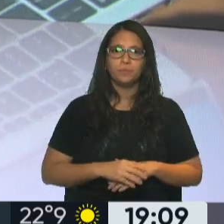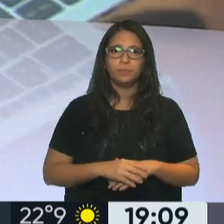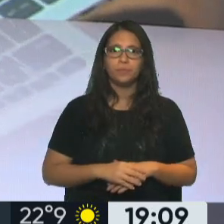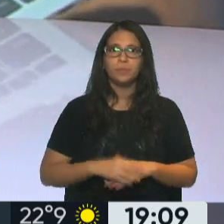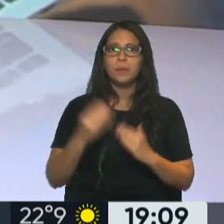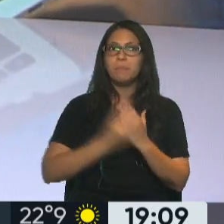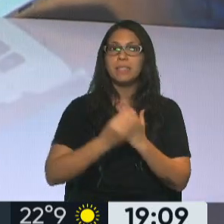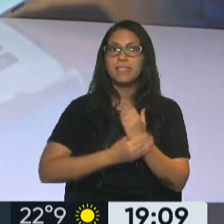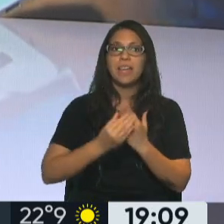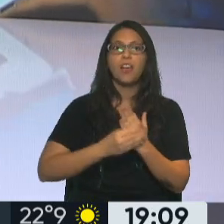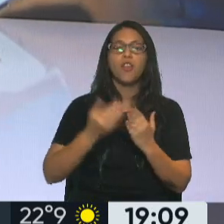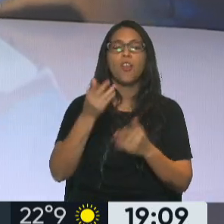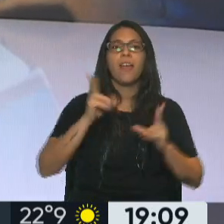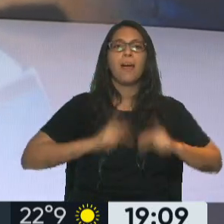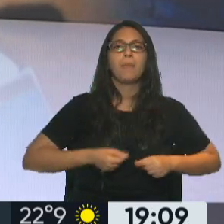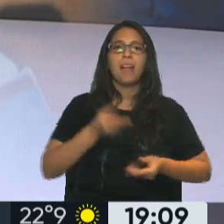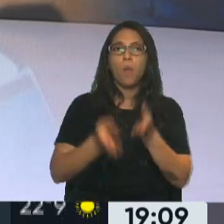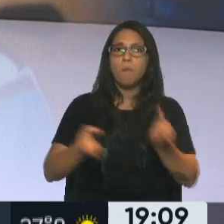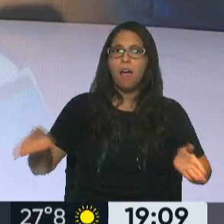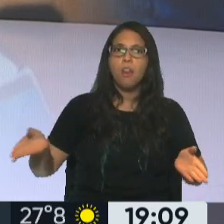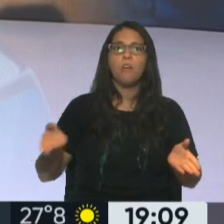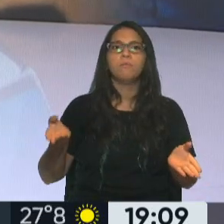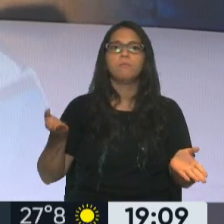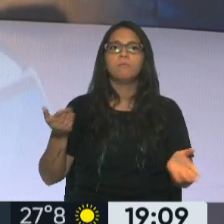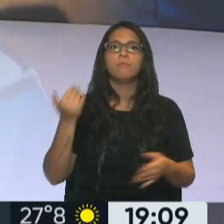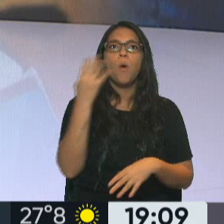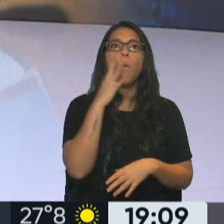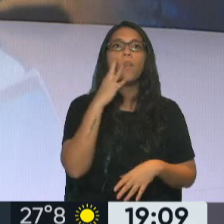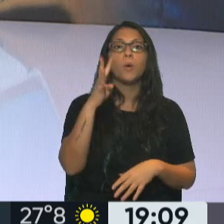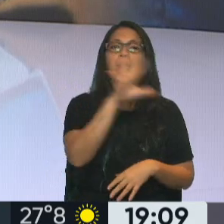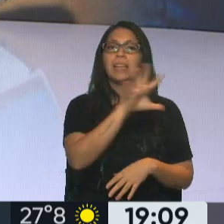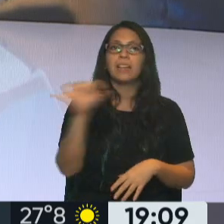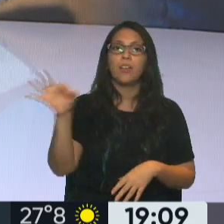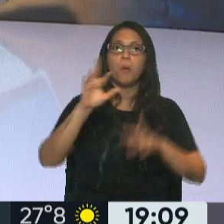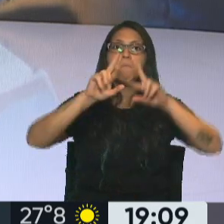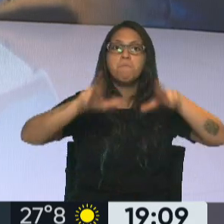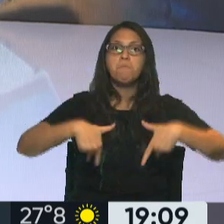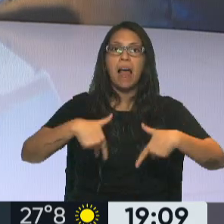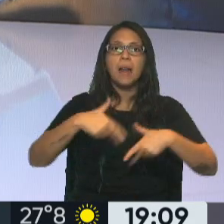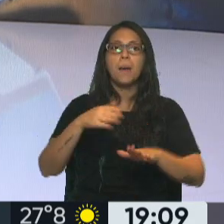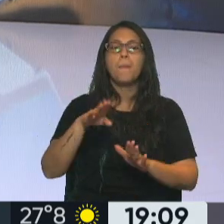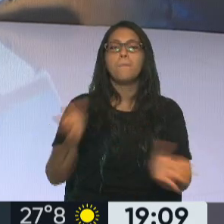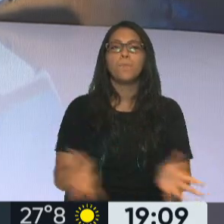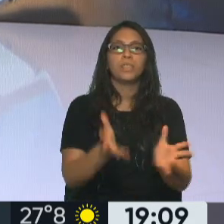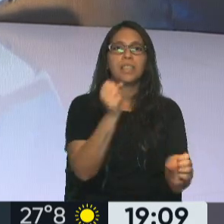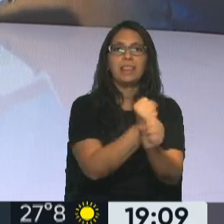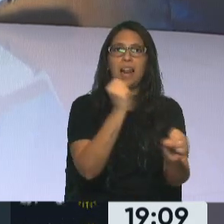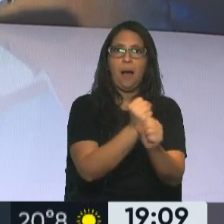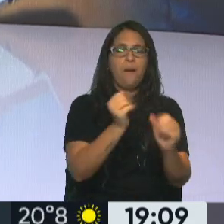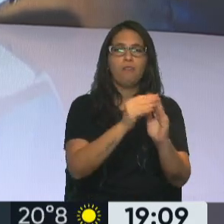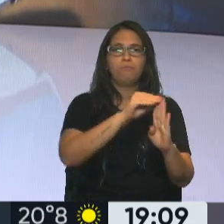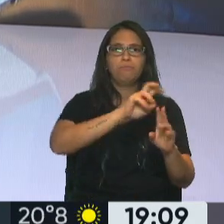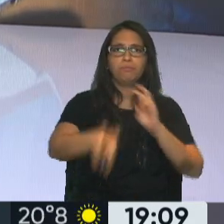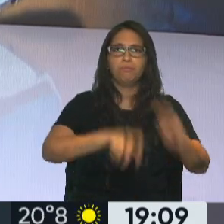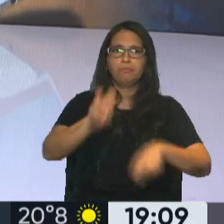El Ministerio de Capital Humano informó en el día de hoy que dio de baja más de 4.500 planes potenciar trabajo. Estamos